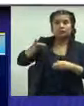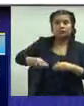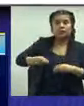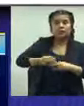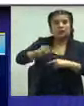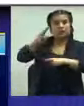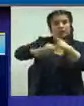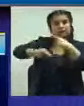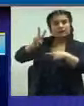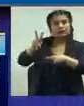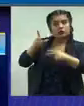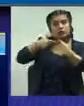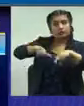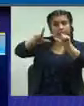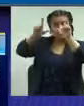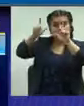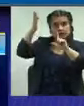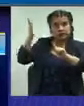Regresen dos.